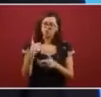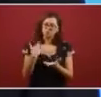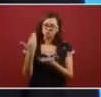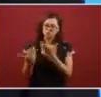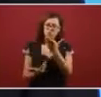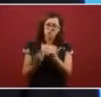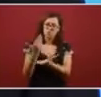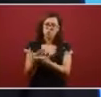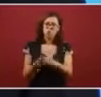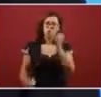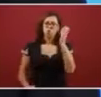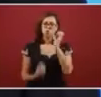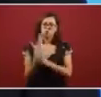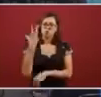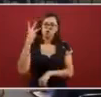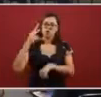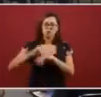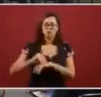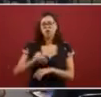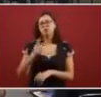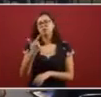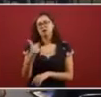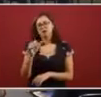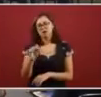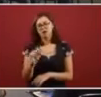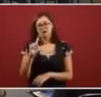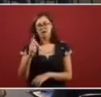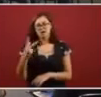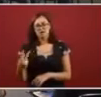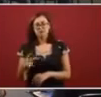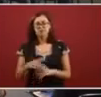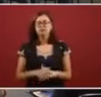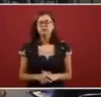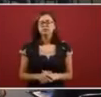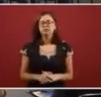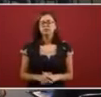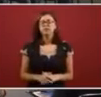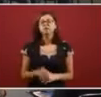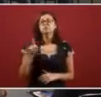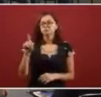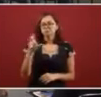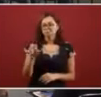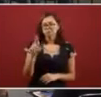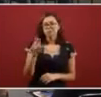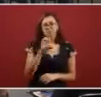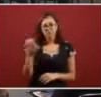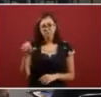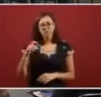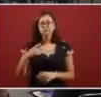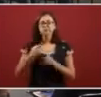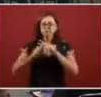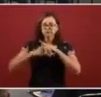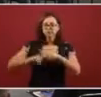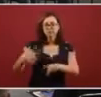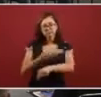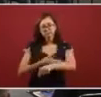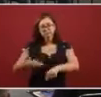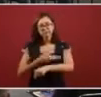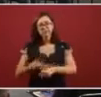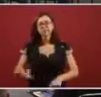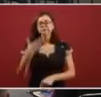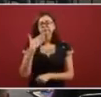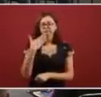nuevas solicitudes por gas LP. La CRE está empezando a dar una respuesta favorable, ya lo vimos en el tema de